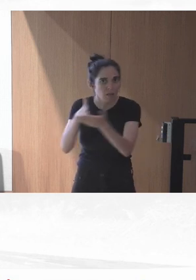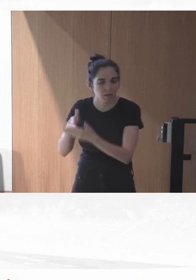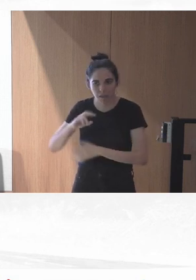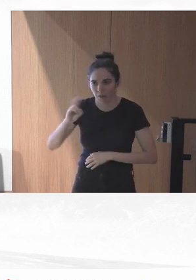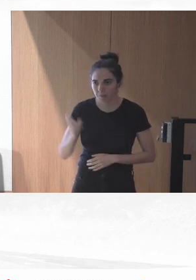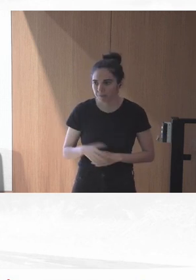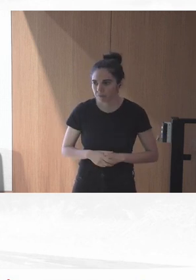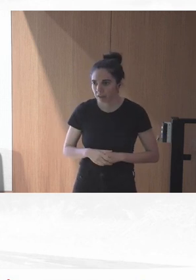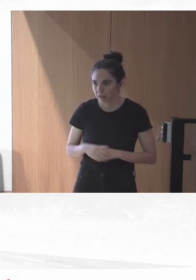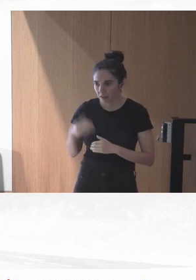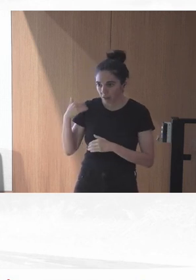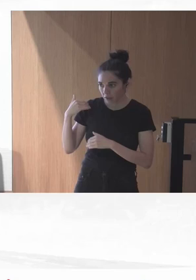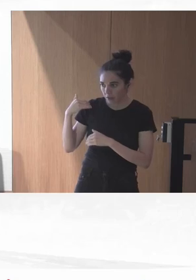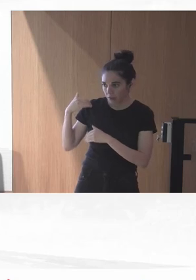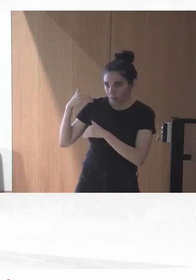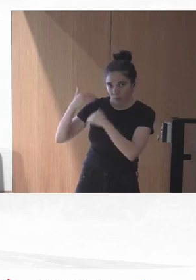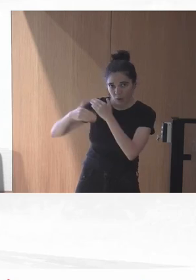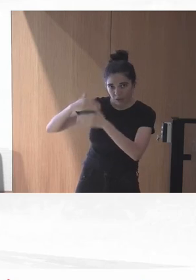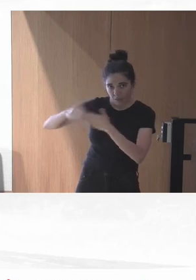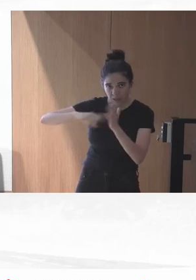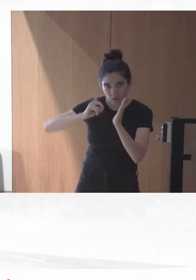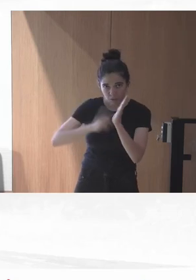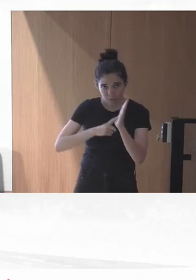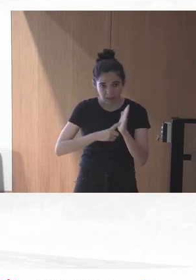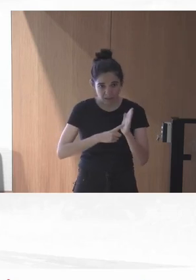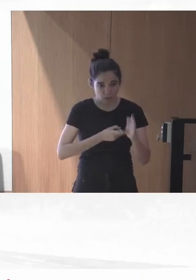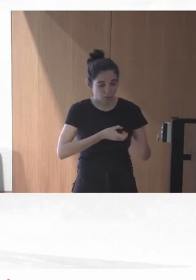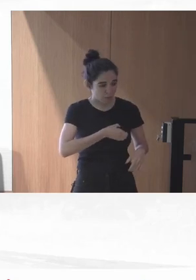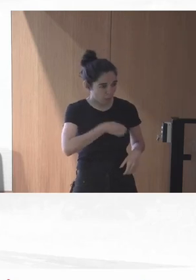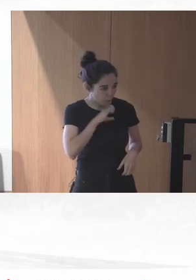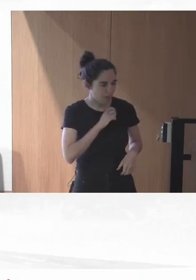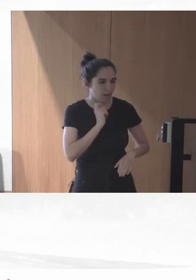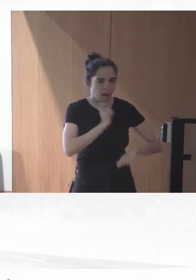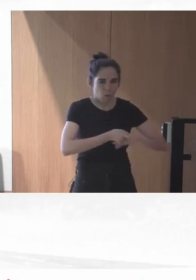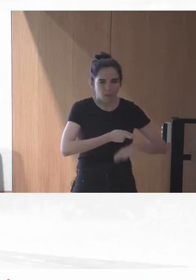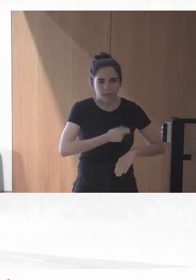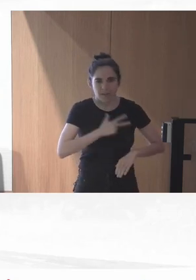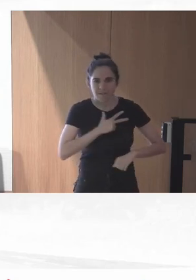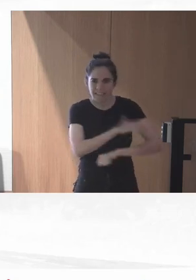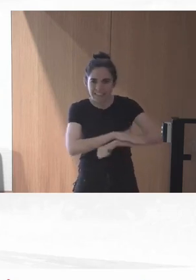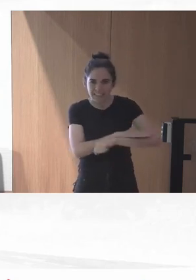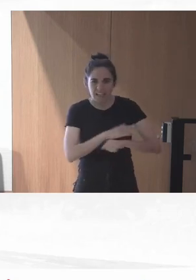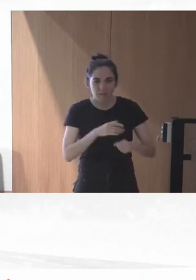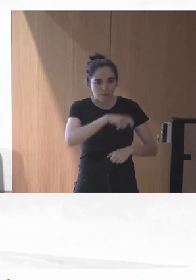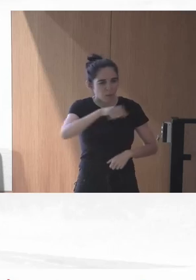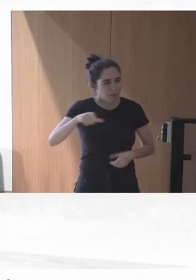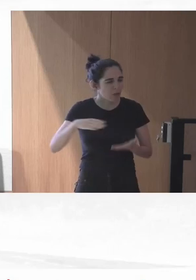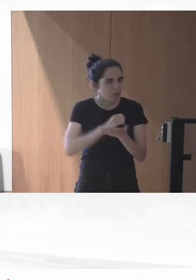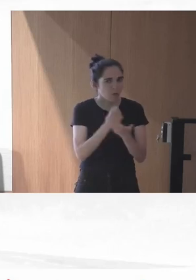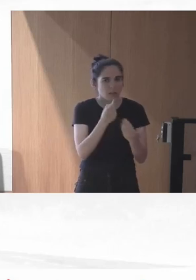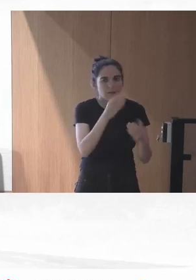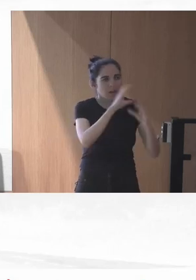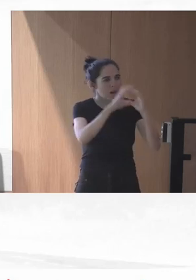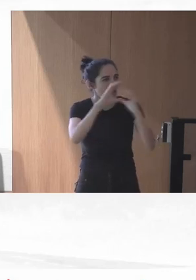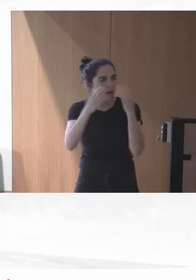De todo el procedimiento, desde policía, jueces, fiscales, de todas estas personas con las que tuviste que comunicarte durante